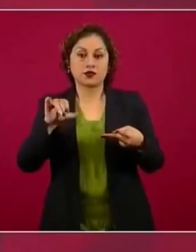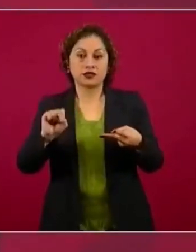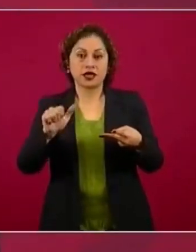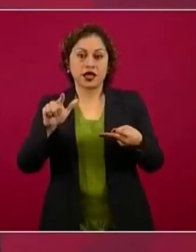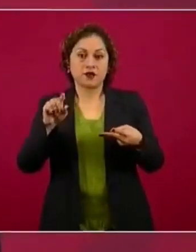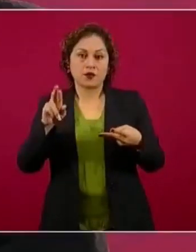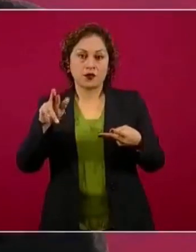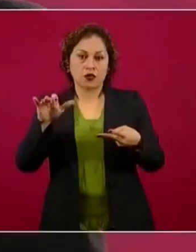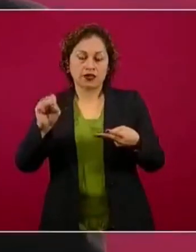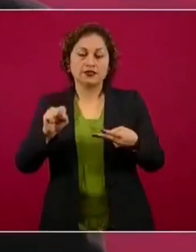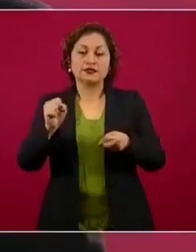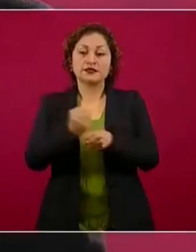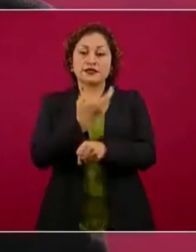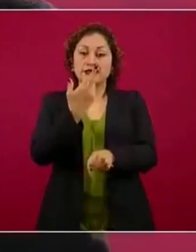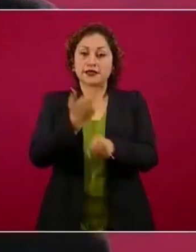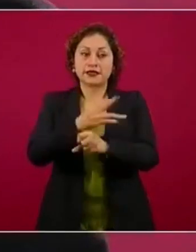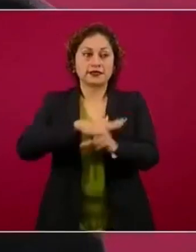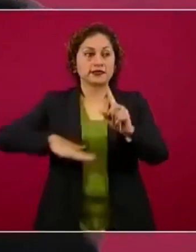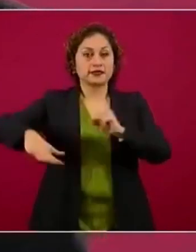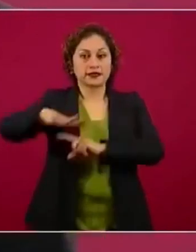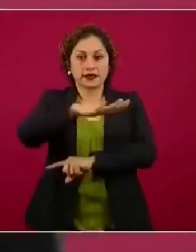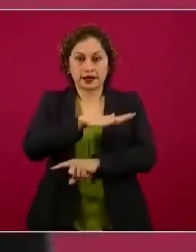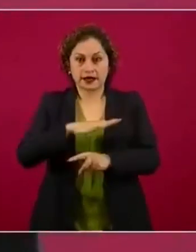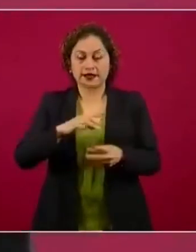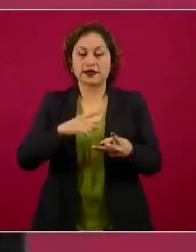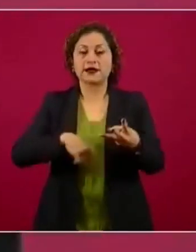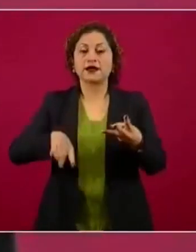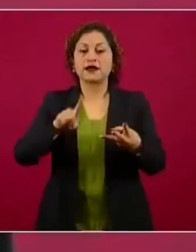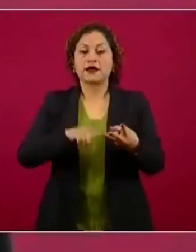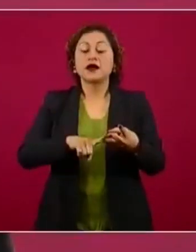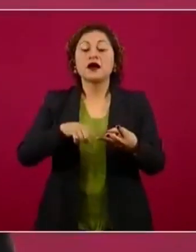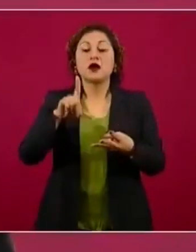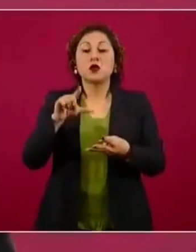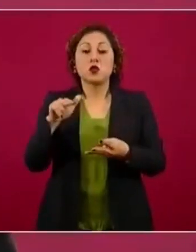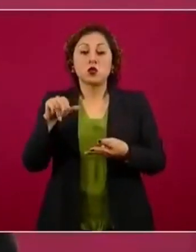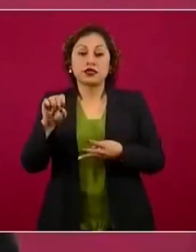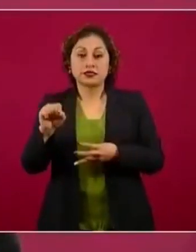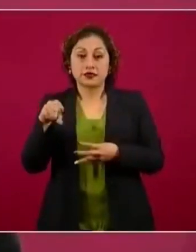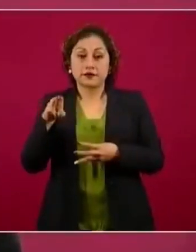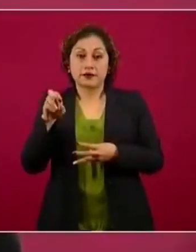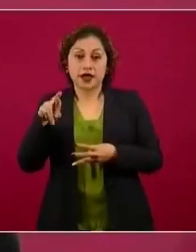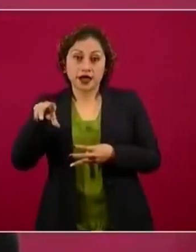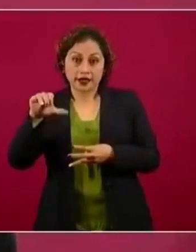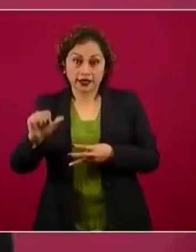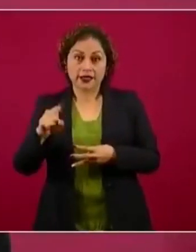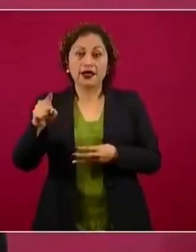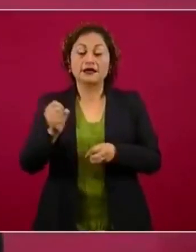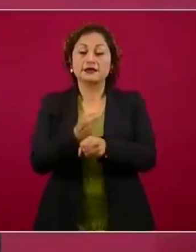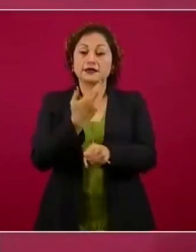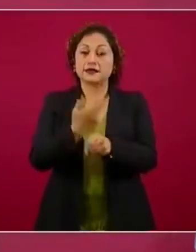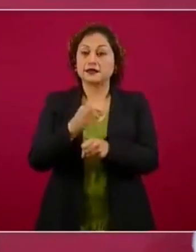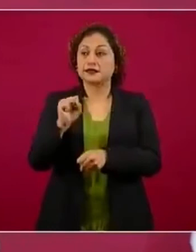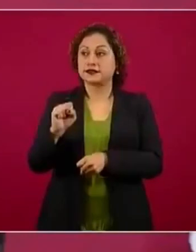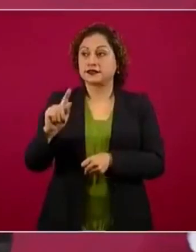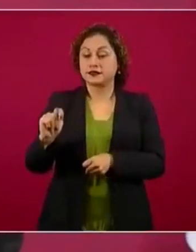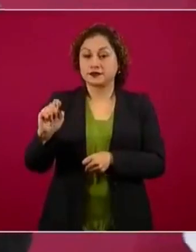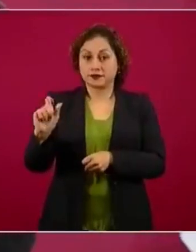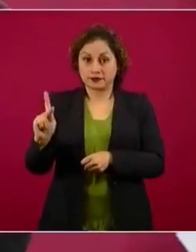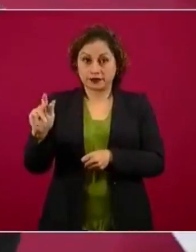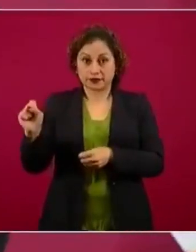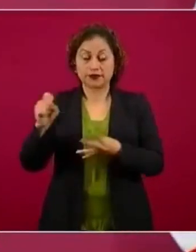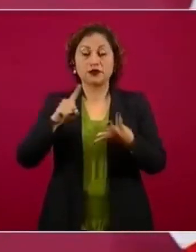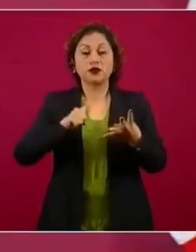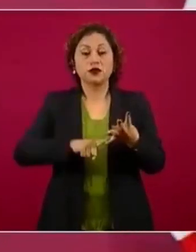Medio Ambiente, Luisa María Alcalde, secretaria del Trabajo, Rocío Nale, secretaria